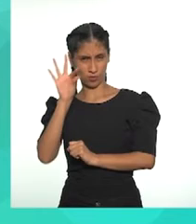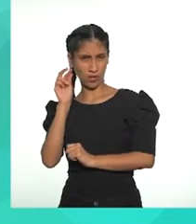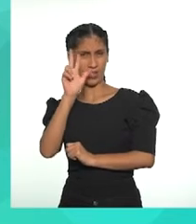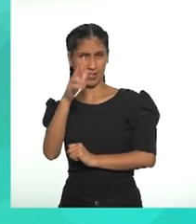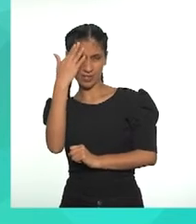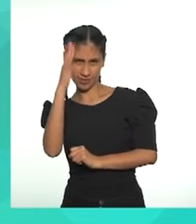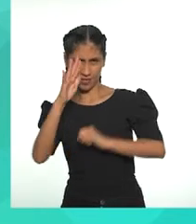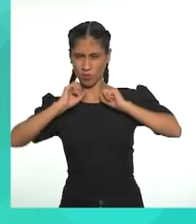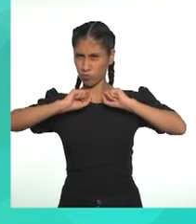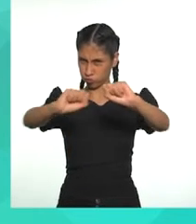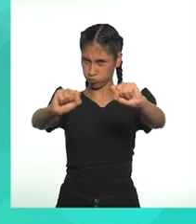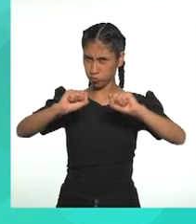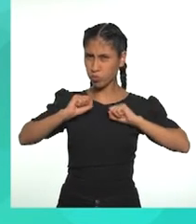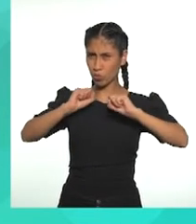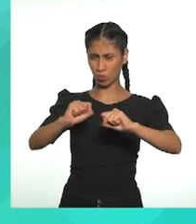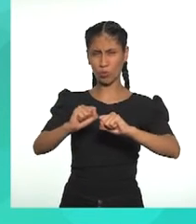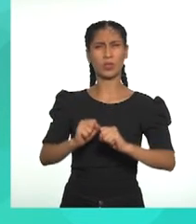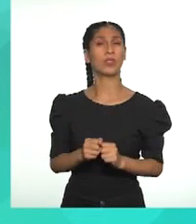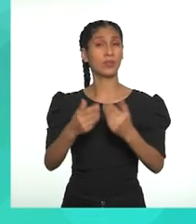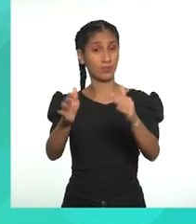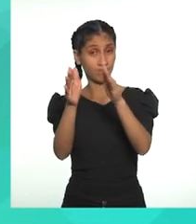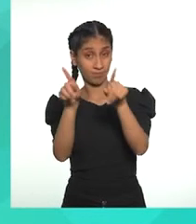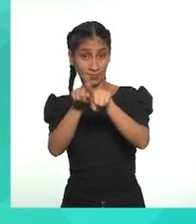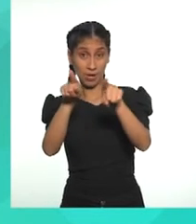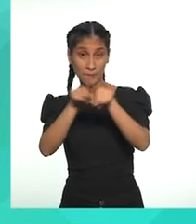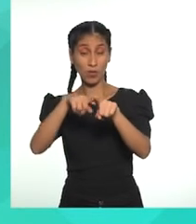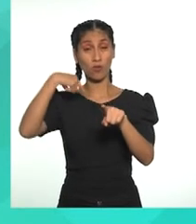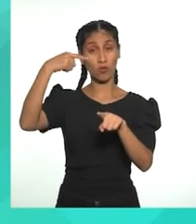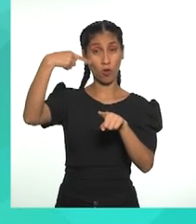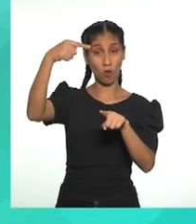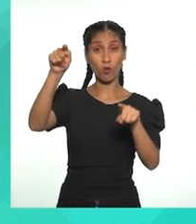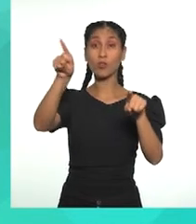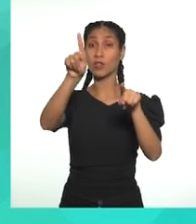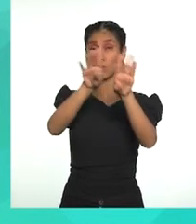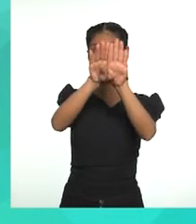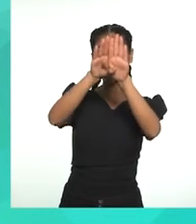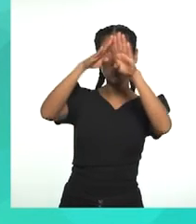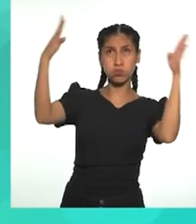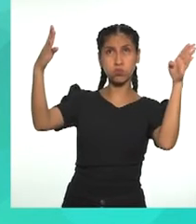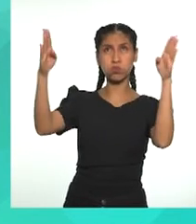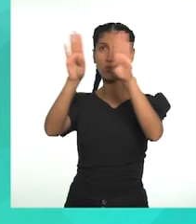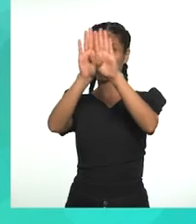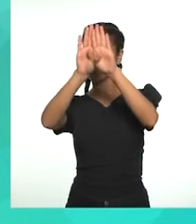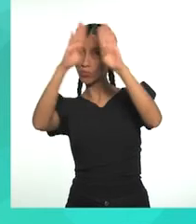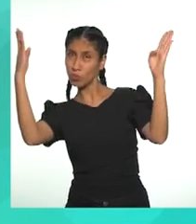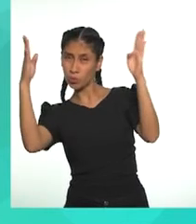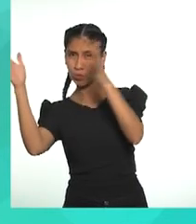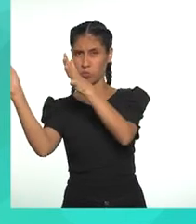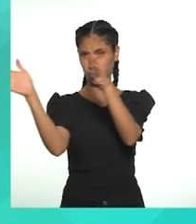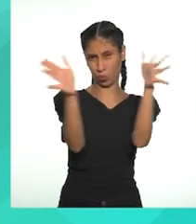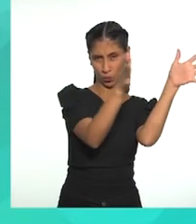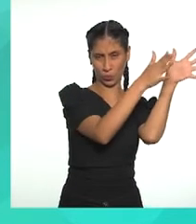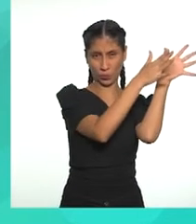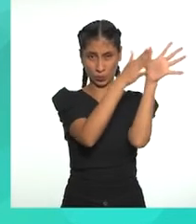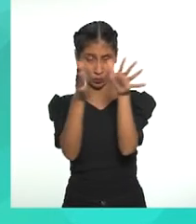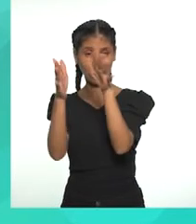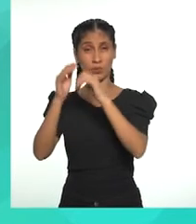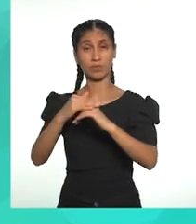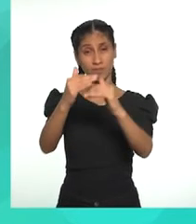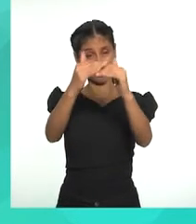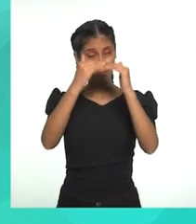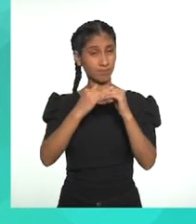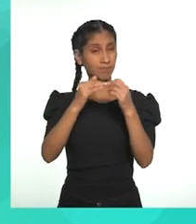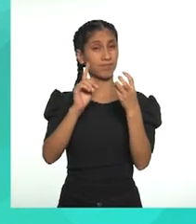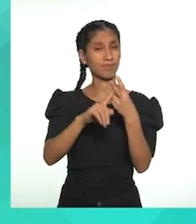semana, realizando la actividad física de tu preferencia. Ventila diariamente los espacios de tu casa, abriendo las ventanas o